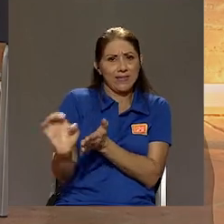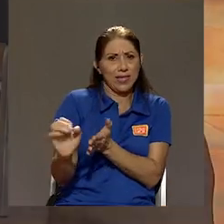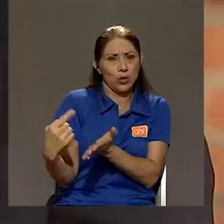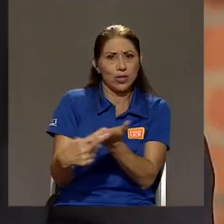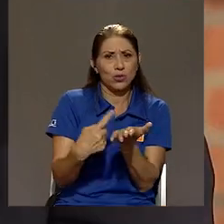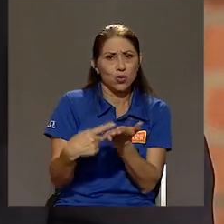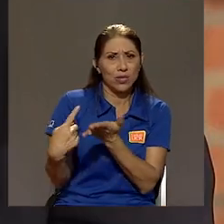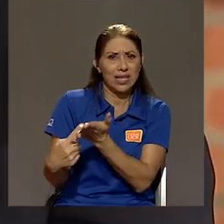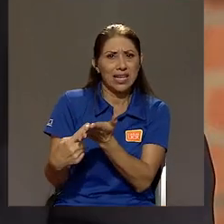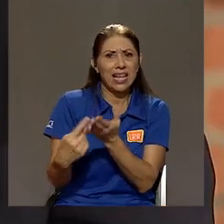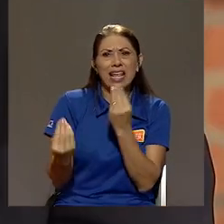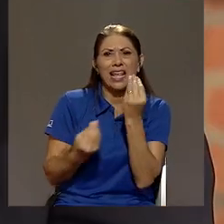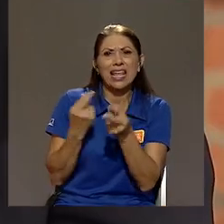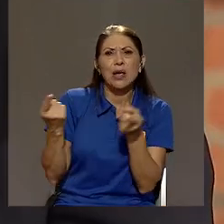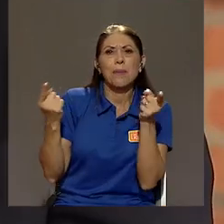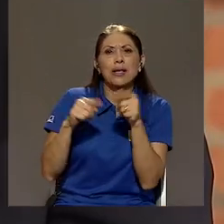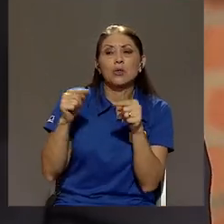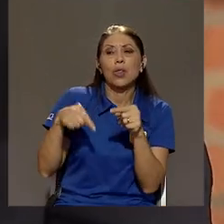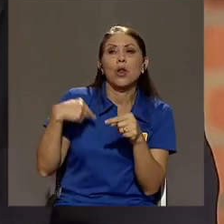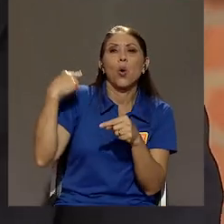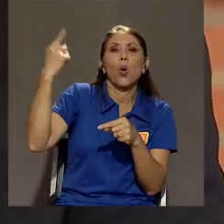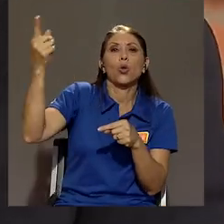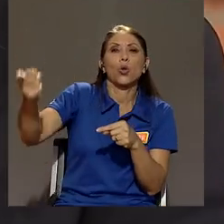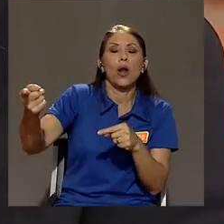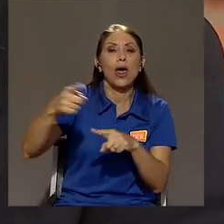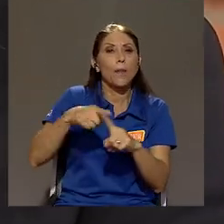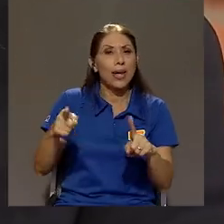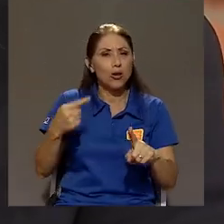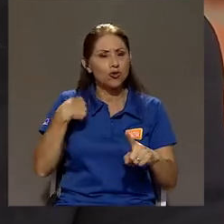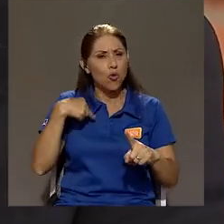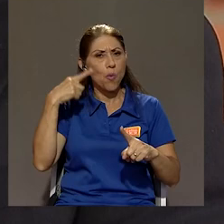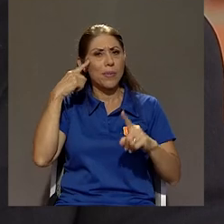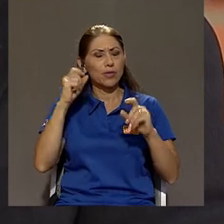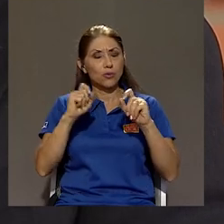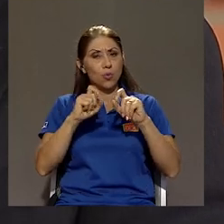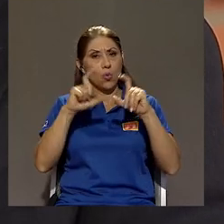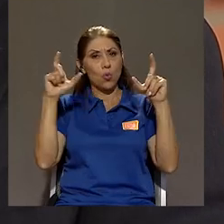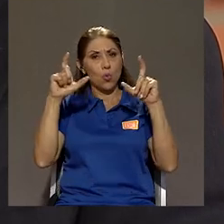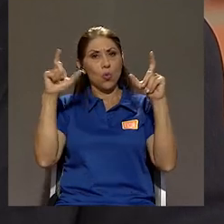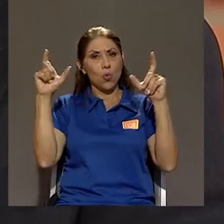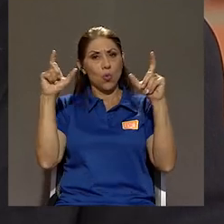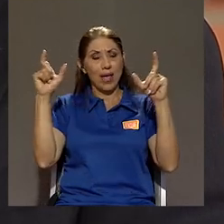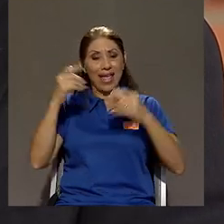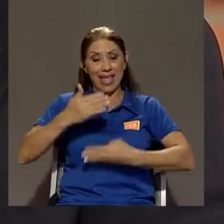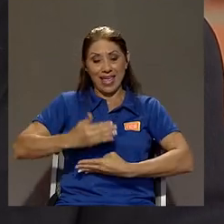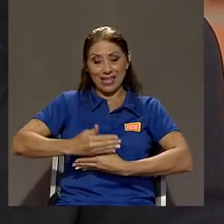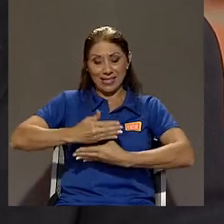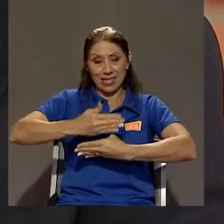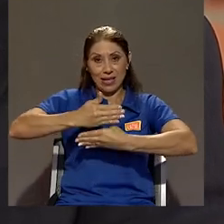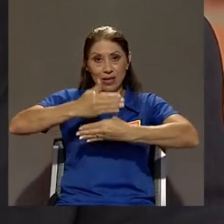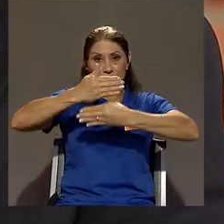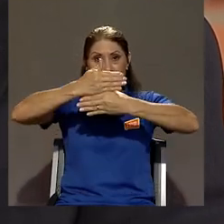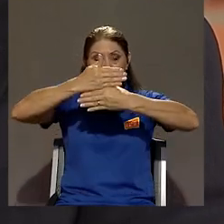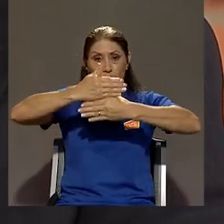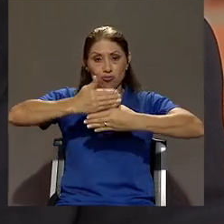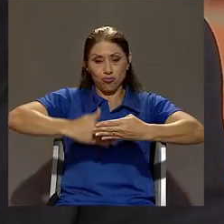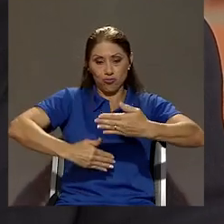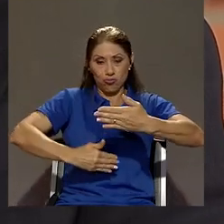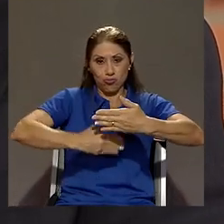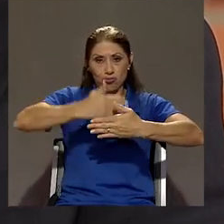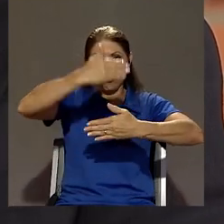lado, lo que sí es impresionante es que la caída de ese enemigo que